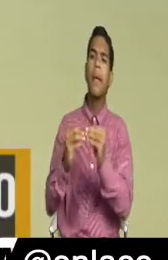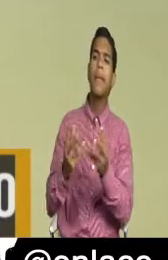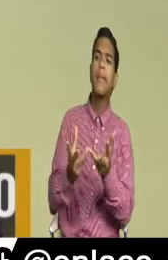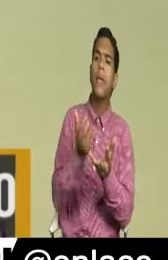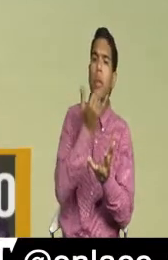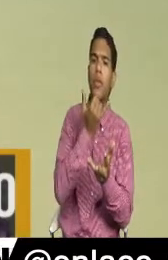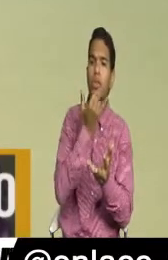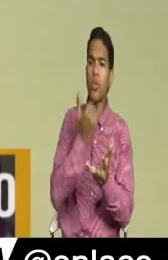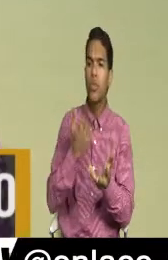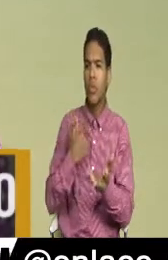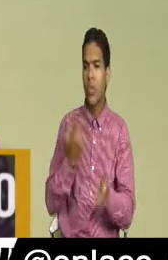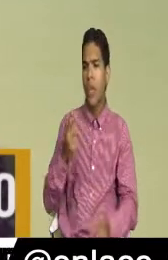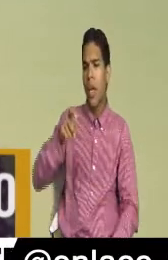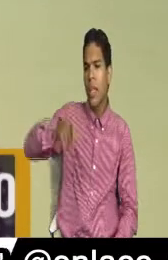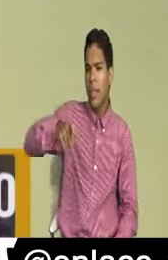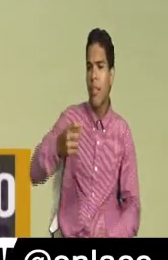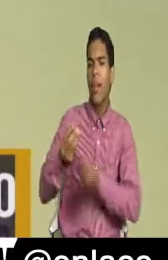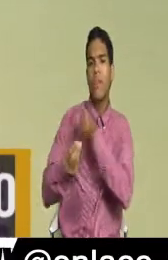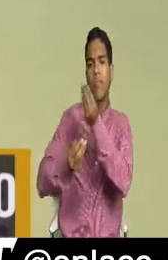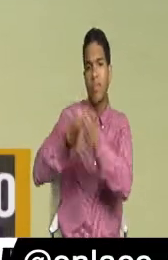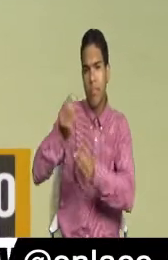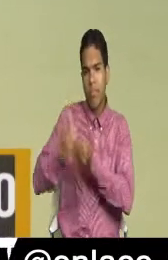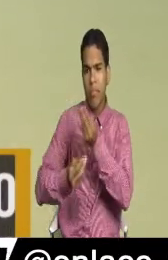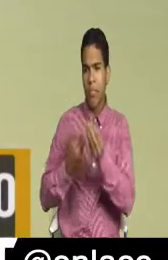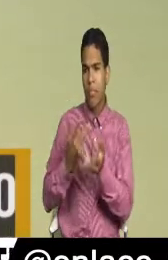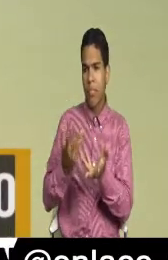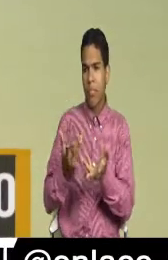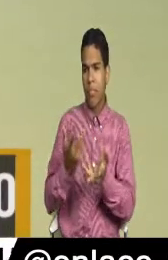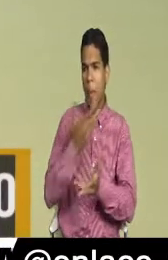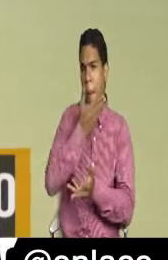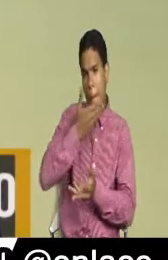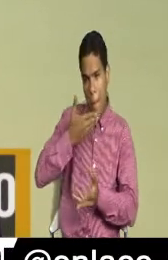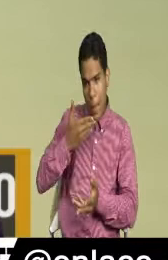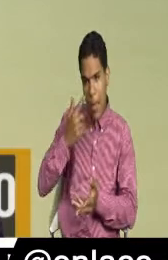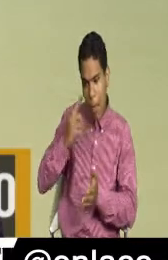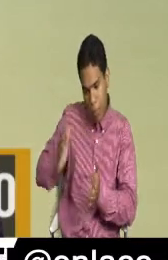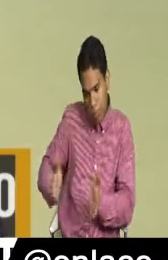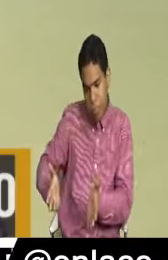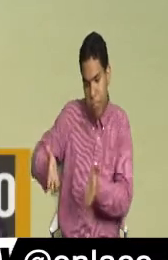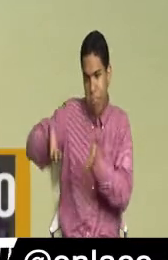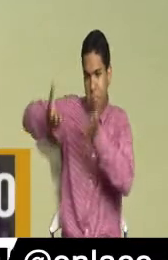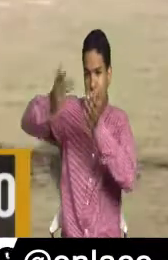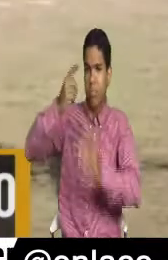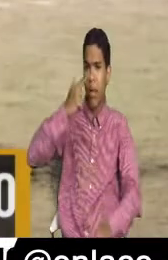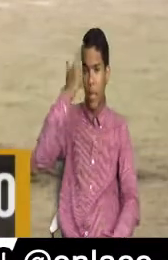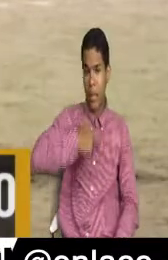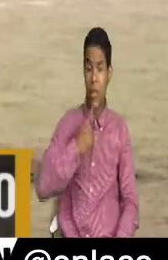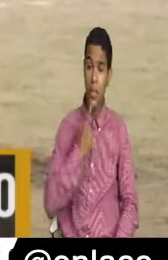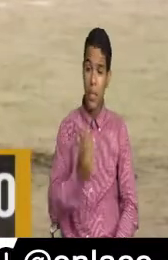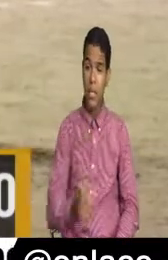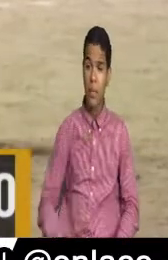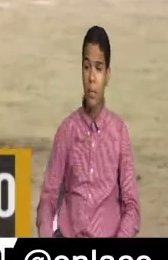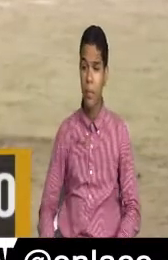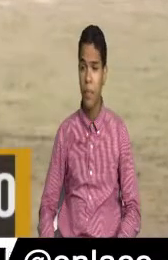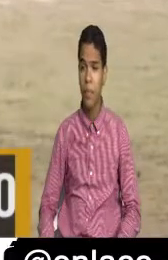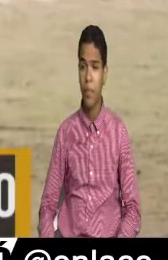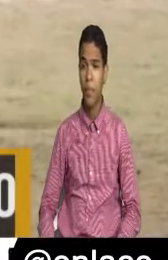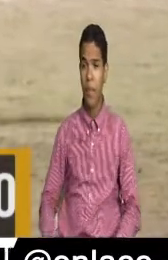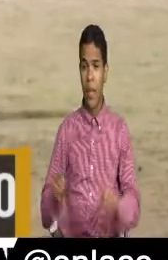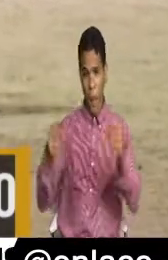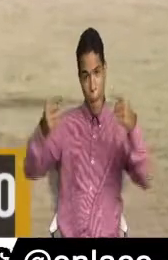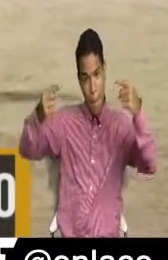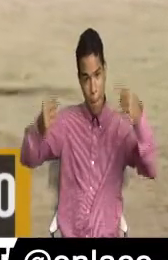qué podemos hacer para ver si nos mejora el partido, porque la verdad sí está un poquito complicado. Este torneo viene avanzando de